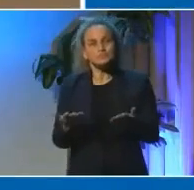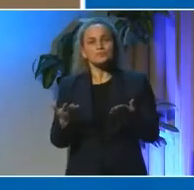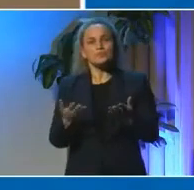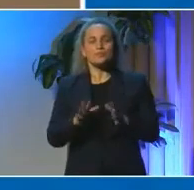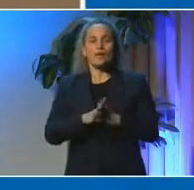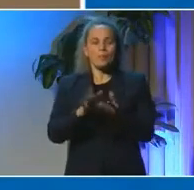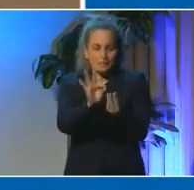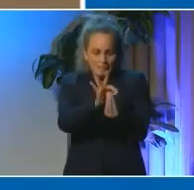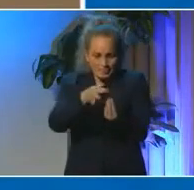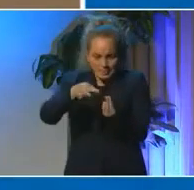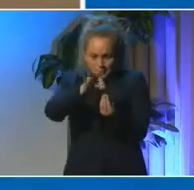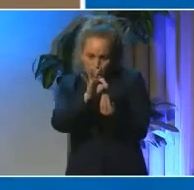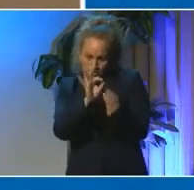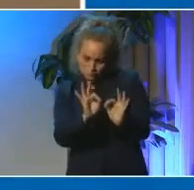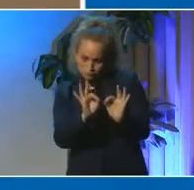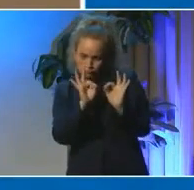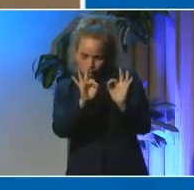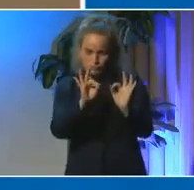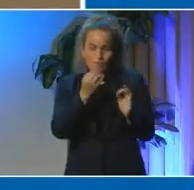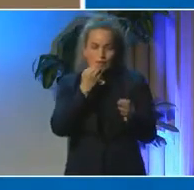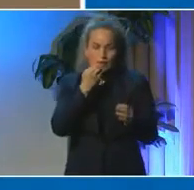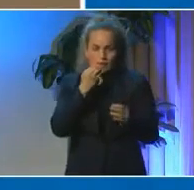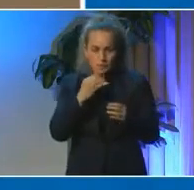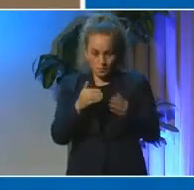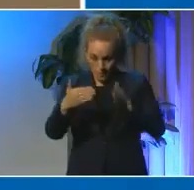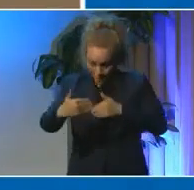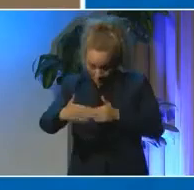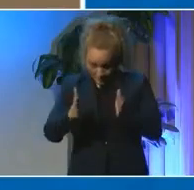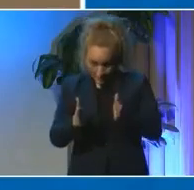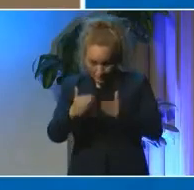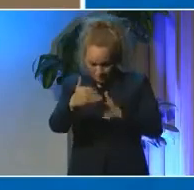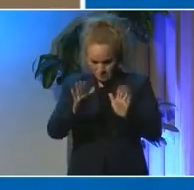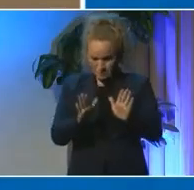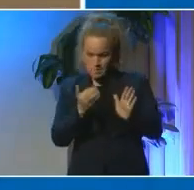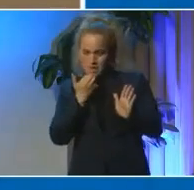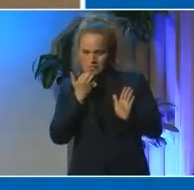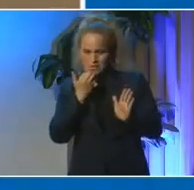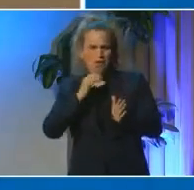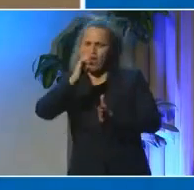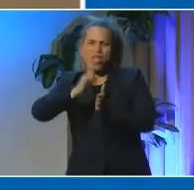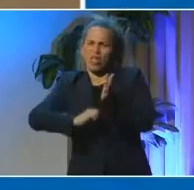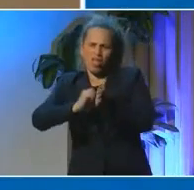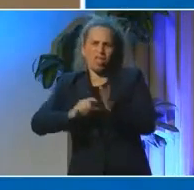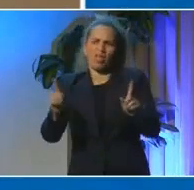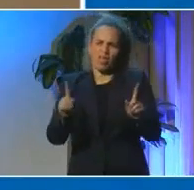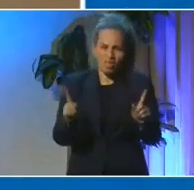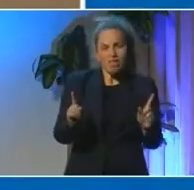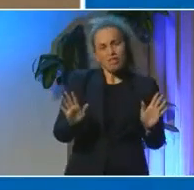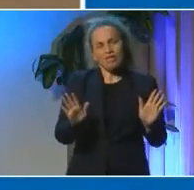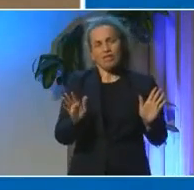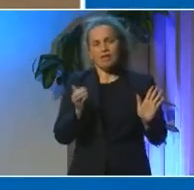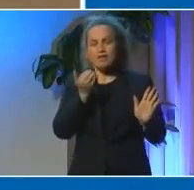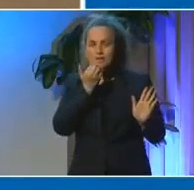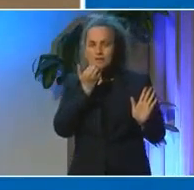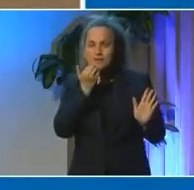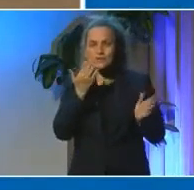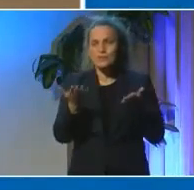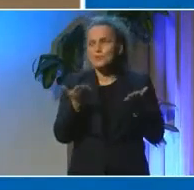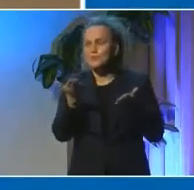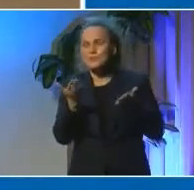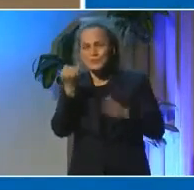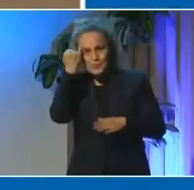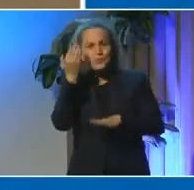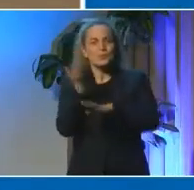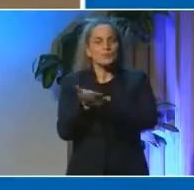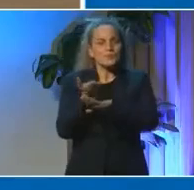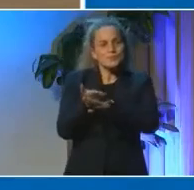diseño sí De pronto los empaques no tienen a veces que existir tendrán que eso generar otros otras